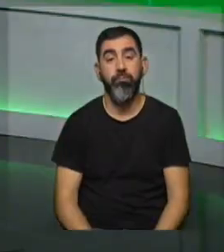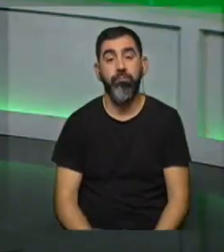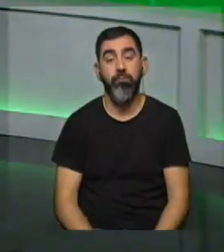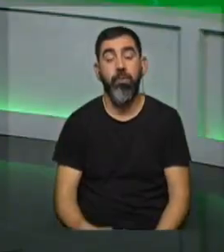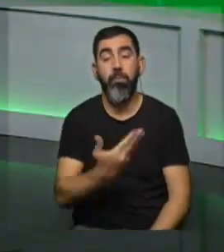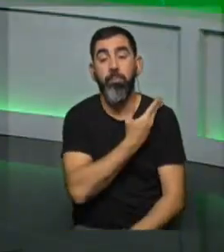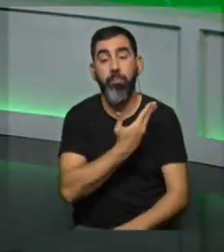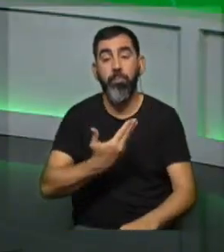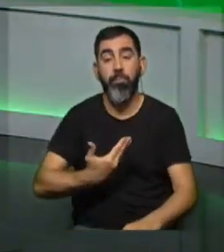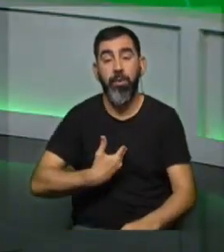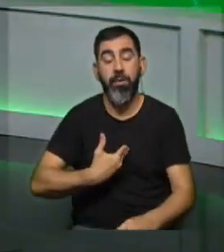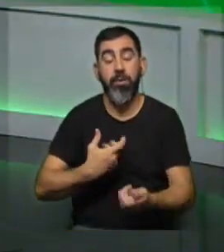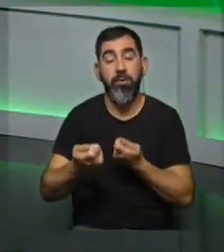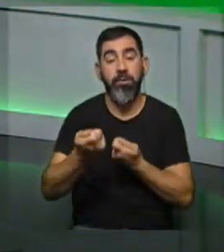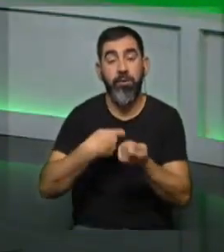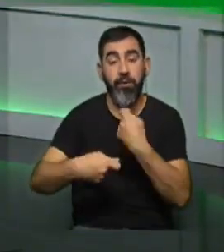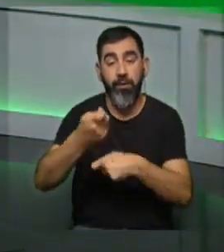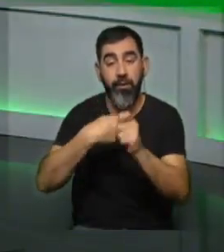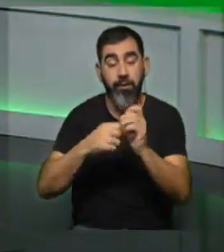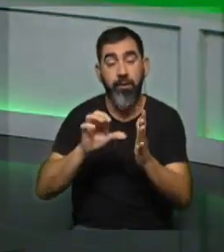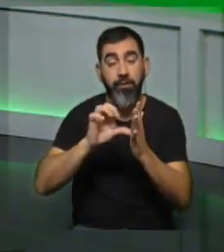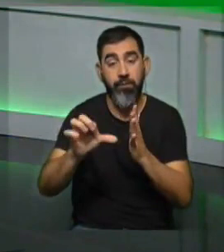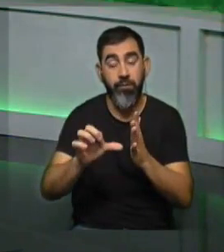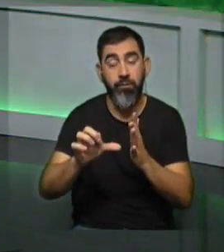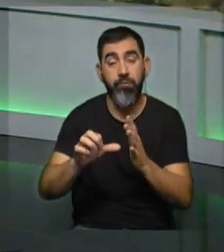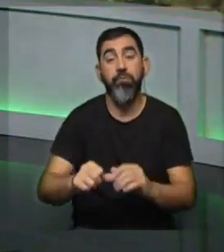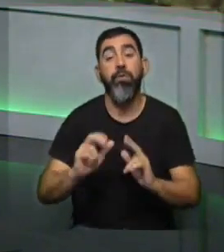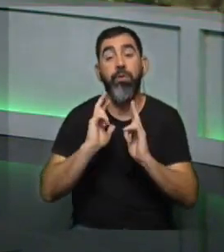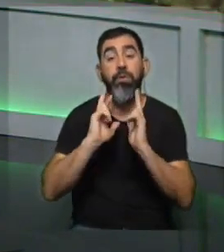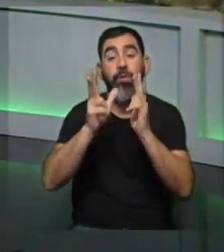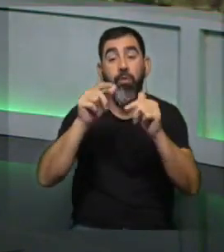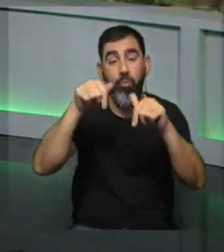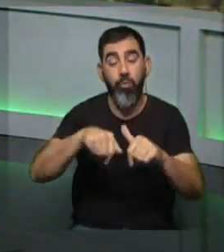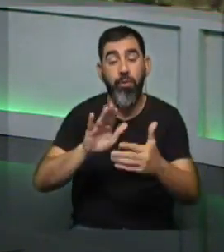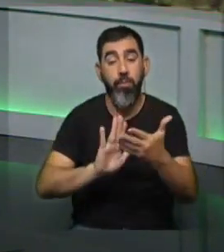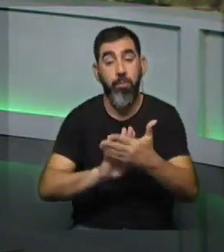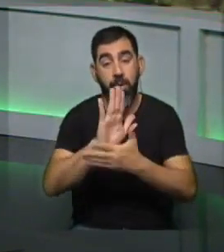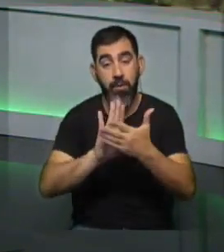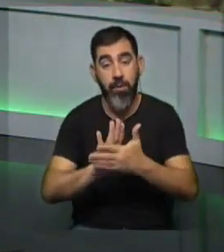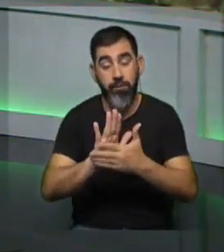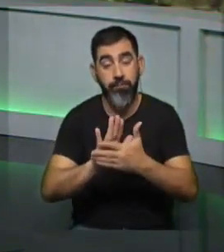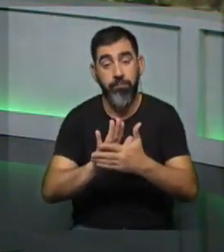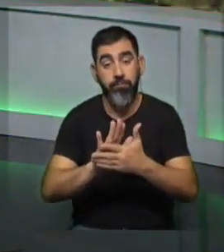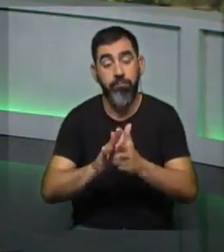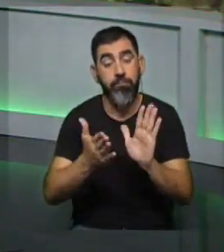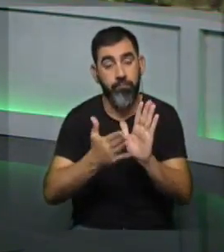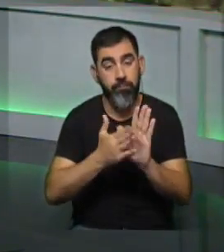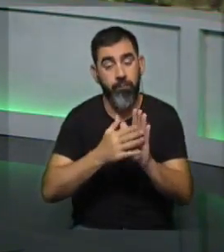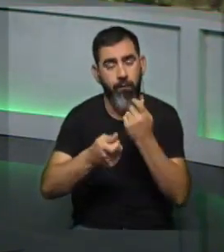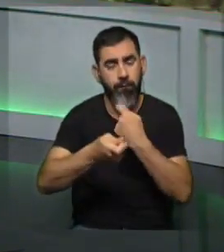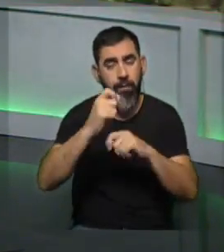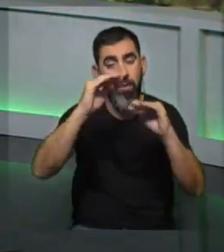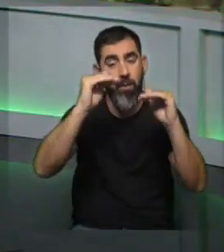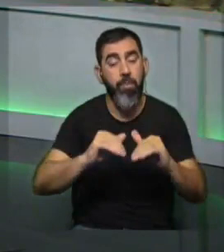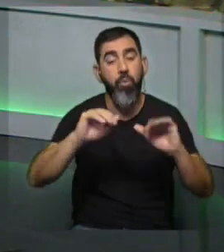el presidente de la cámara de comercio y servicios Julio César lestido dijo en la primera edición de md noticias que se constató una caída de